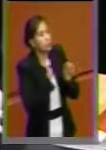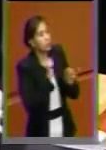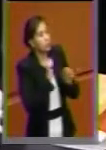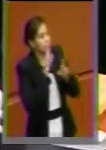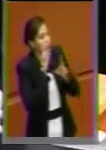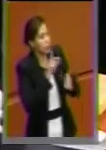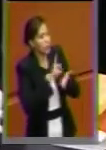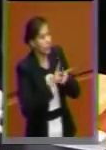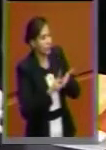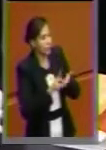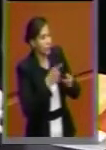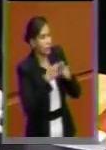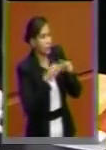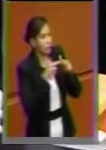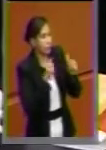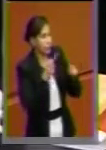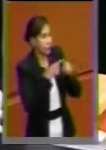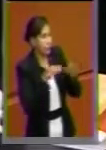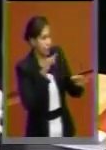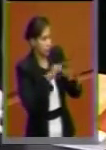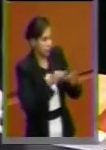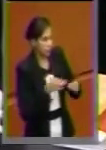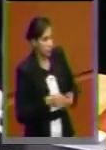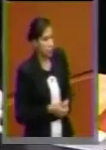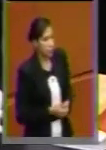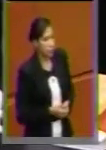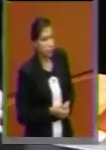no es perfecto perspectiva